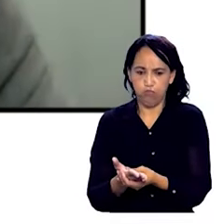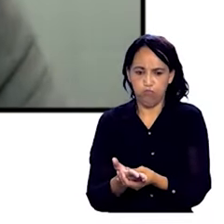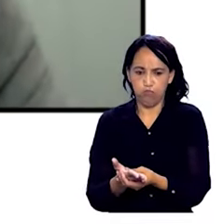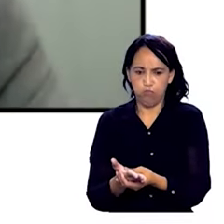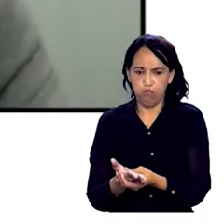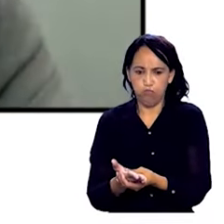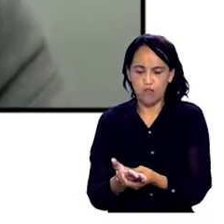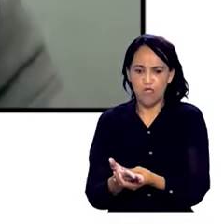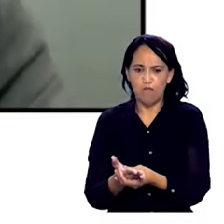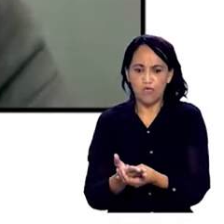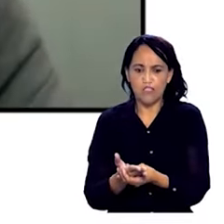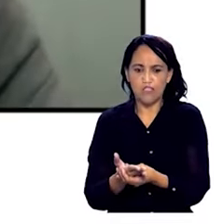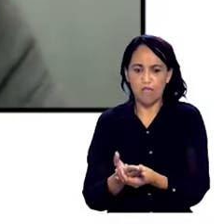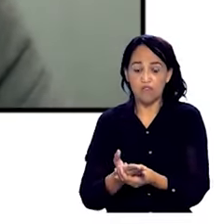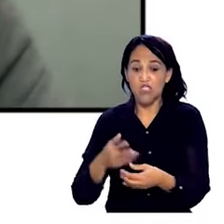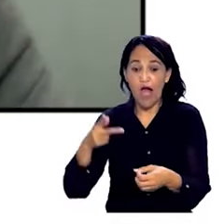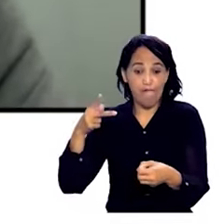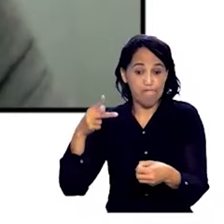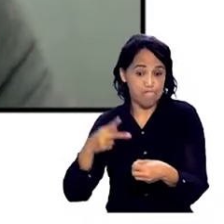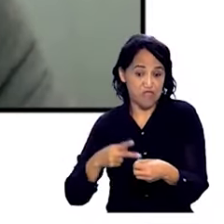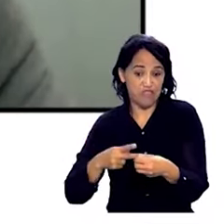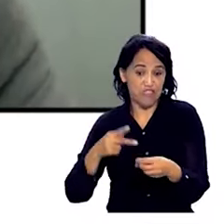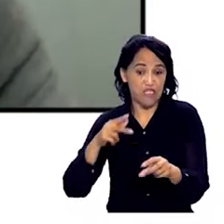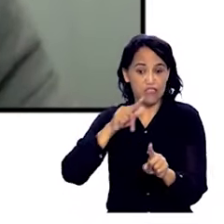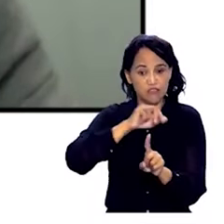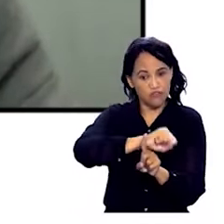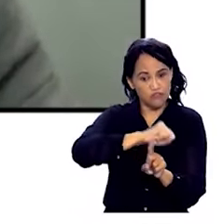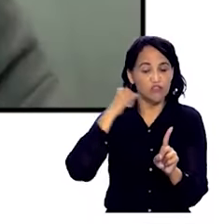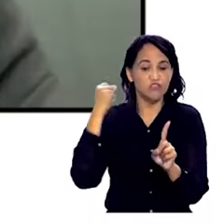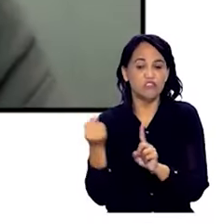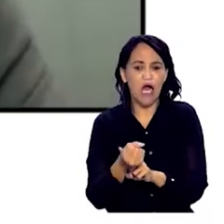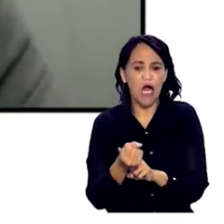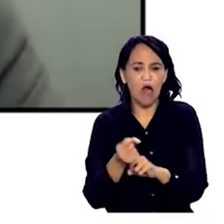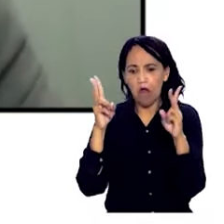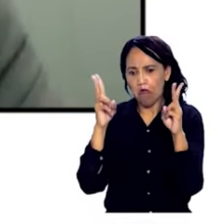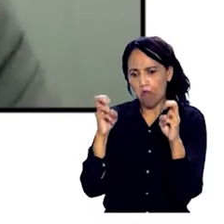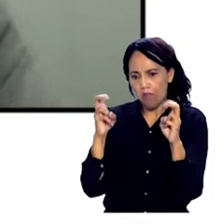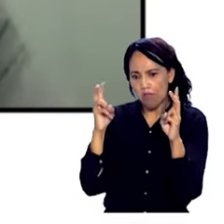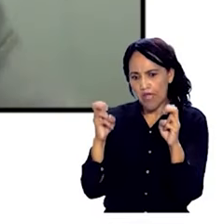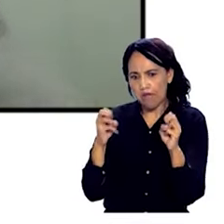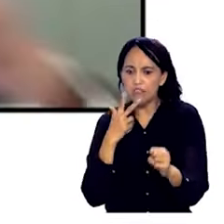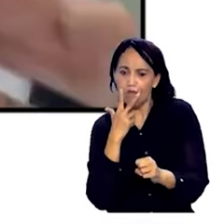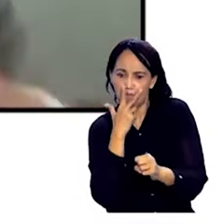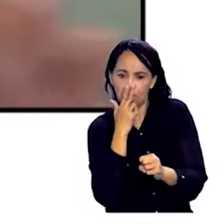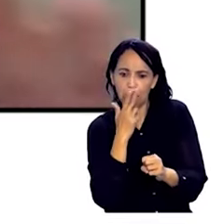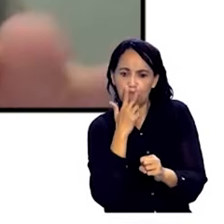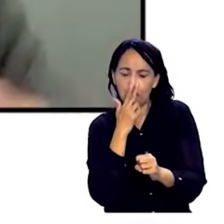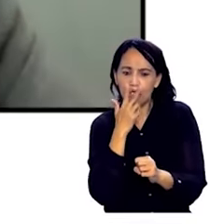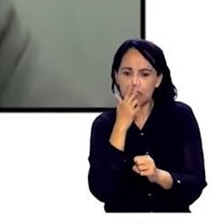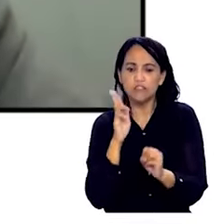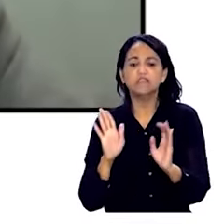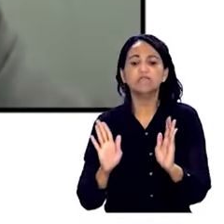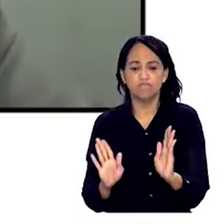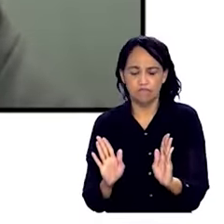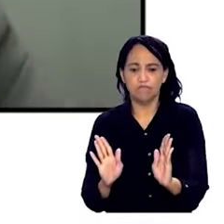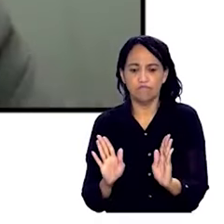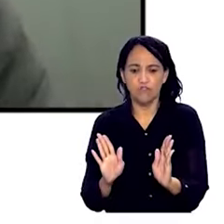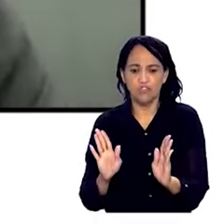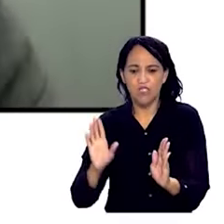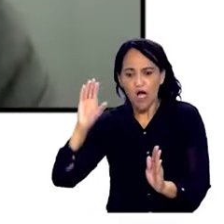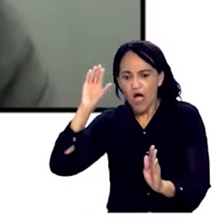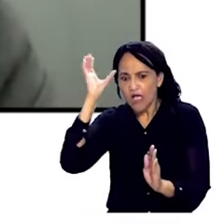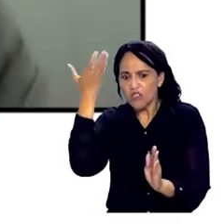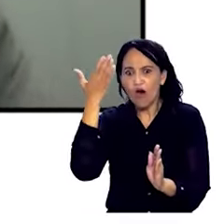2000 causas resuelve perdón con 2000 fallos resuelve 100 causas no es el ejemplo típico de situes